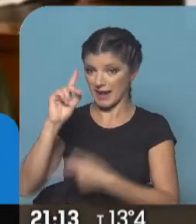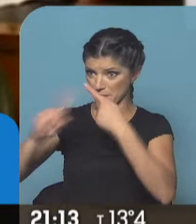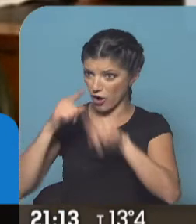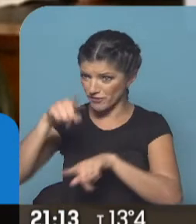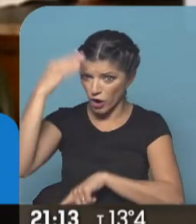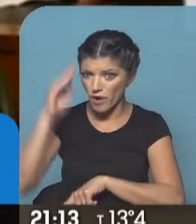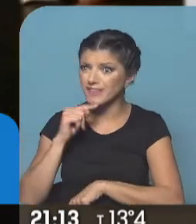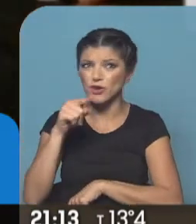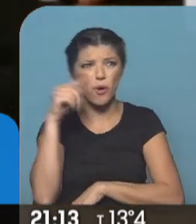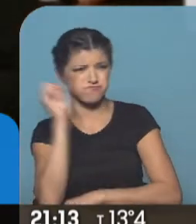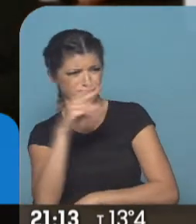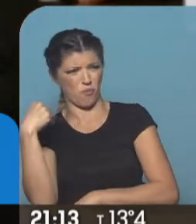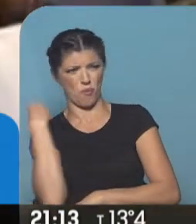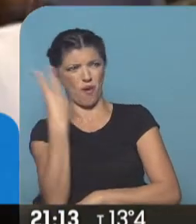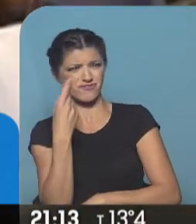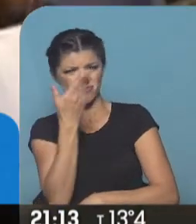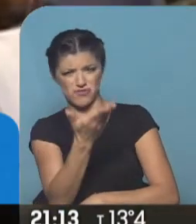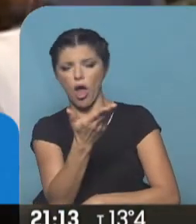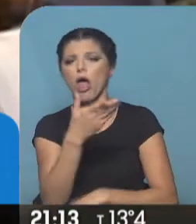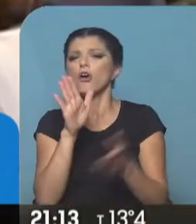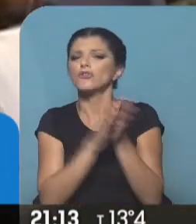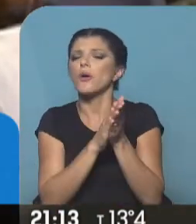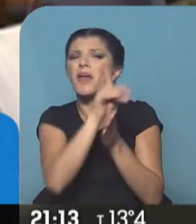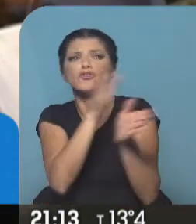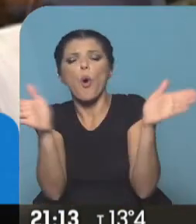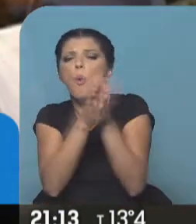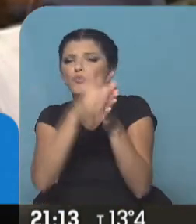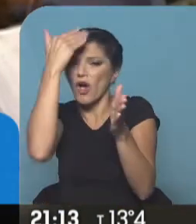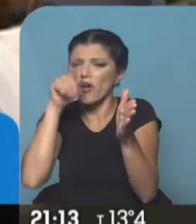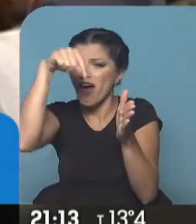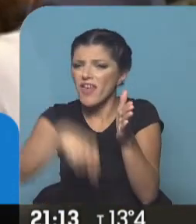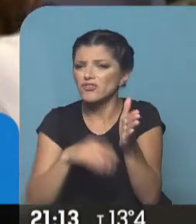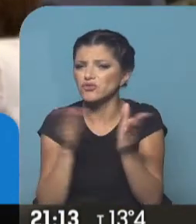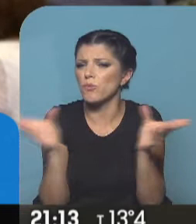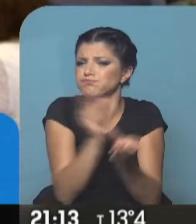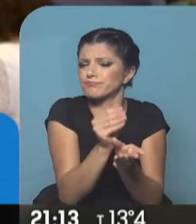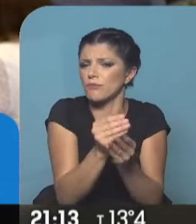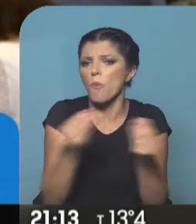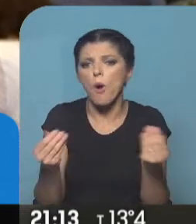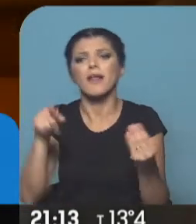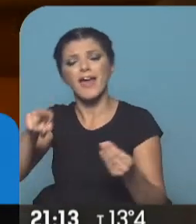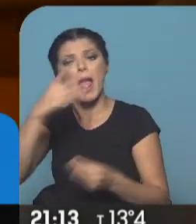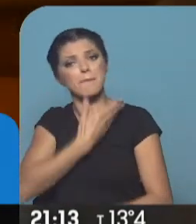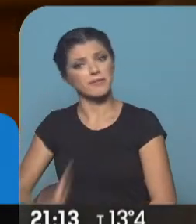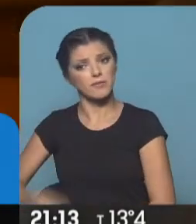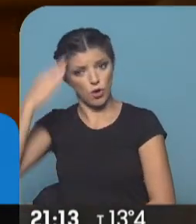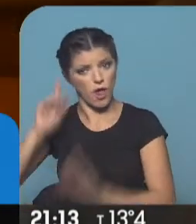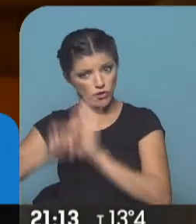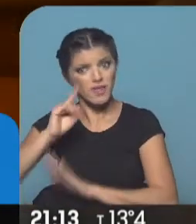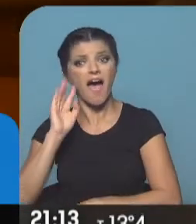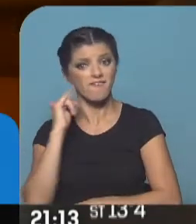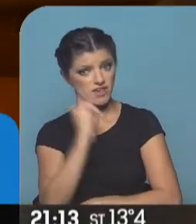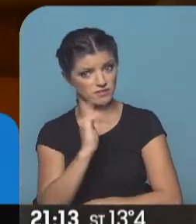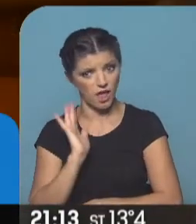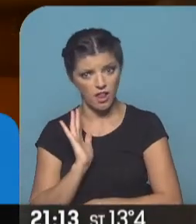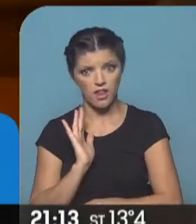actitud de Washington sobre los ejercicios conjuntos con Corea del Sur, pese a la advertencia de Kim. The U.S. pressure